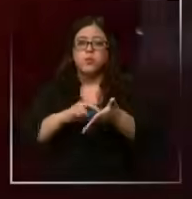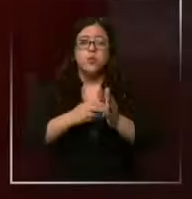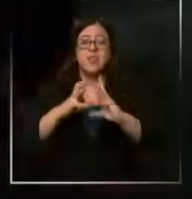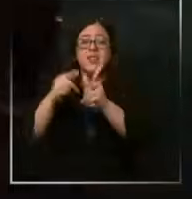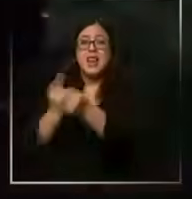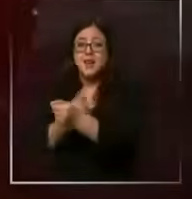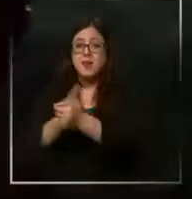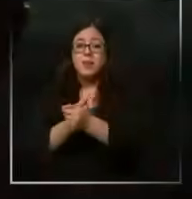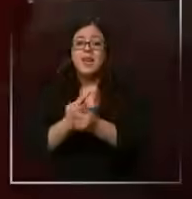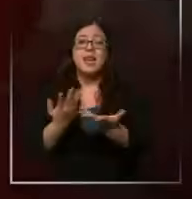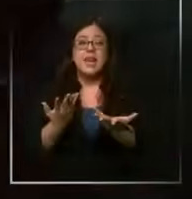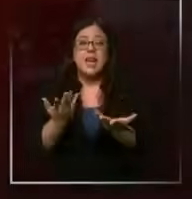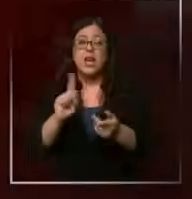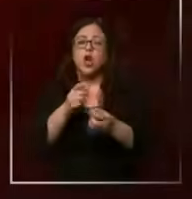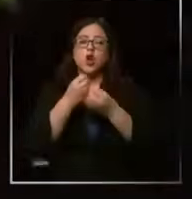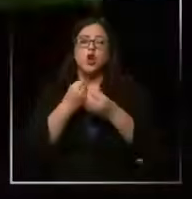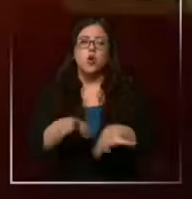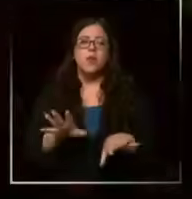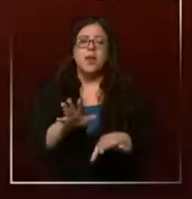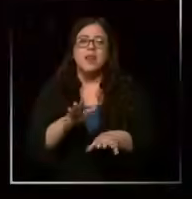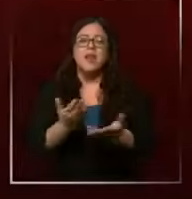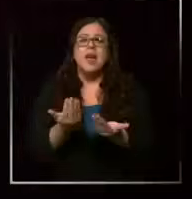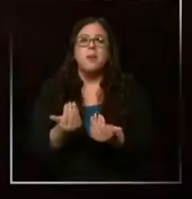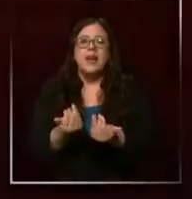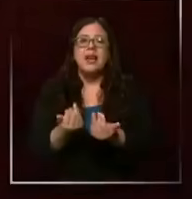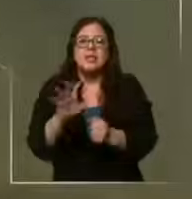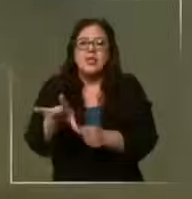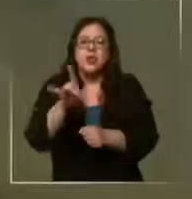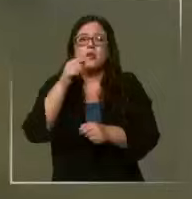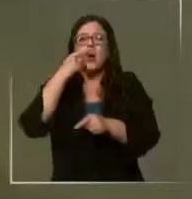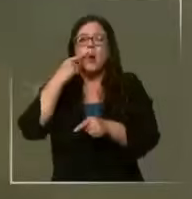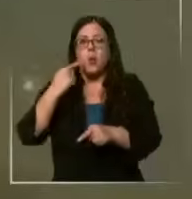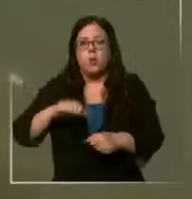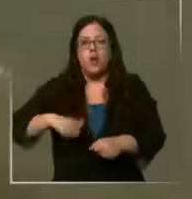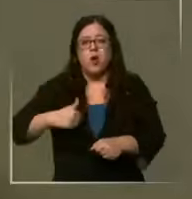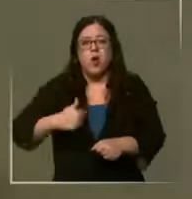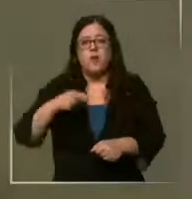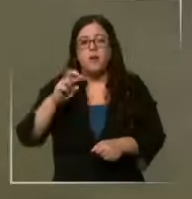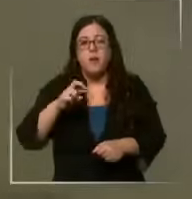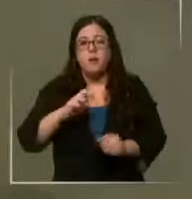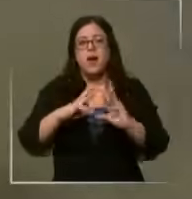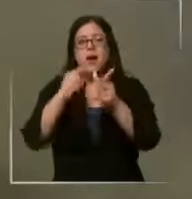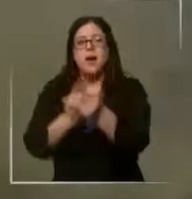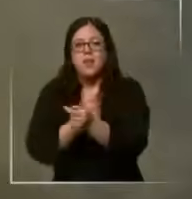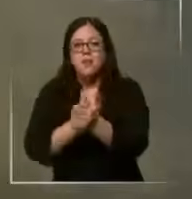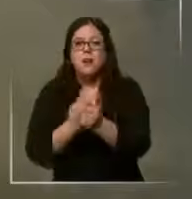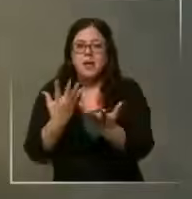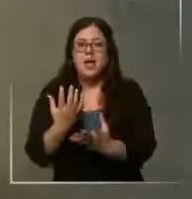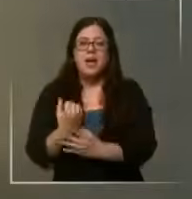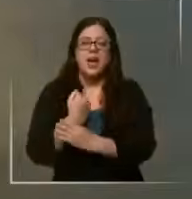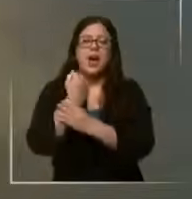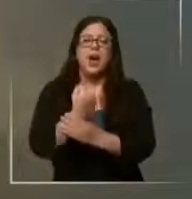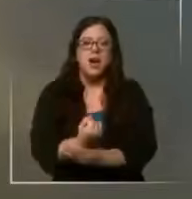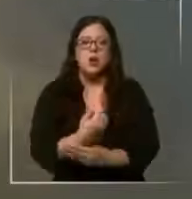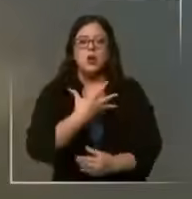familia no pierde la esperanza de que puedan encontrar a José Luis, un joven padre de familia que hizo lo imposible